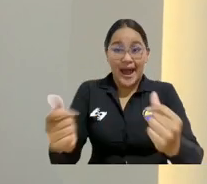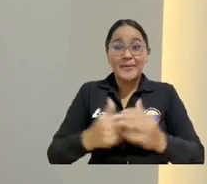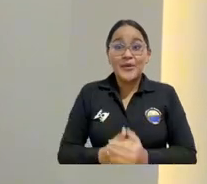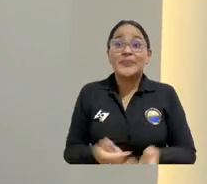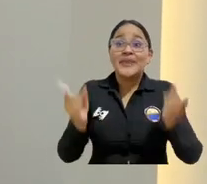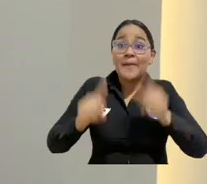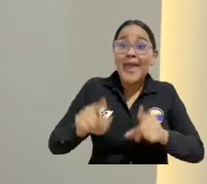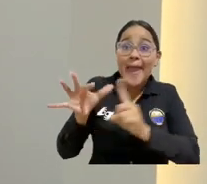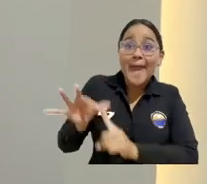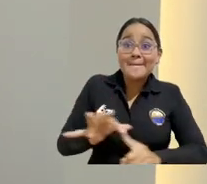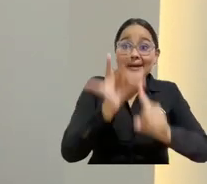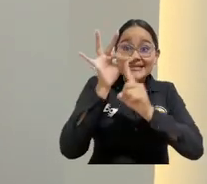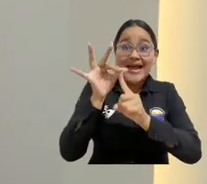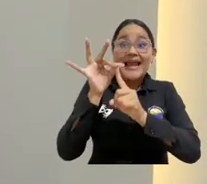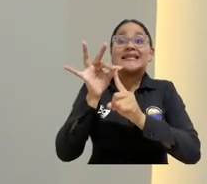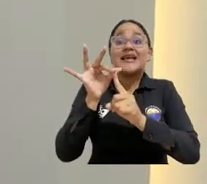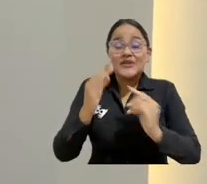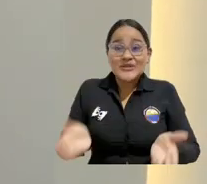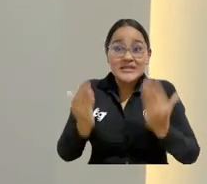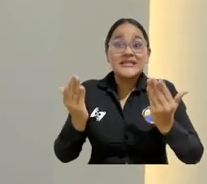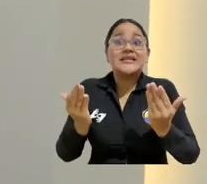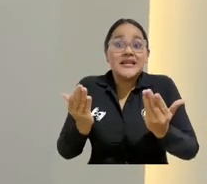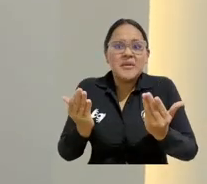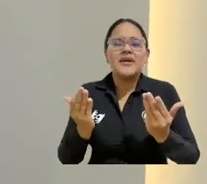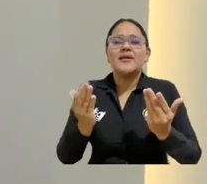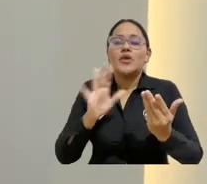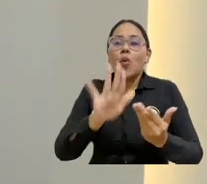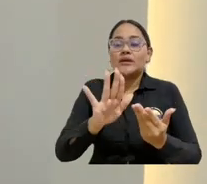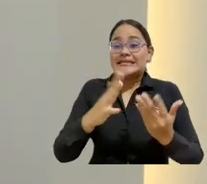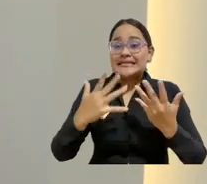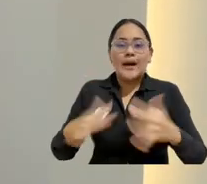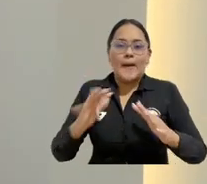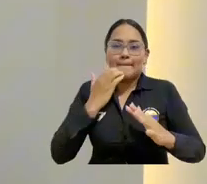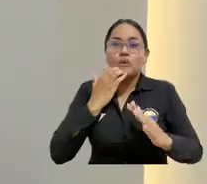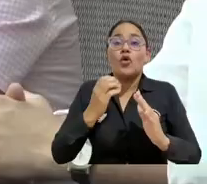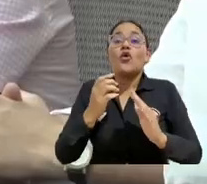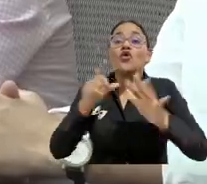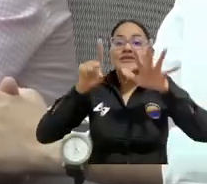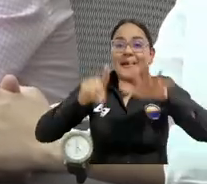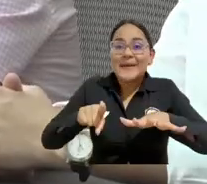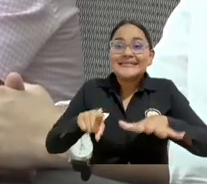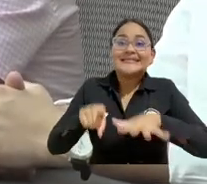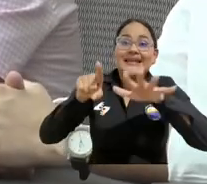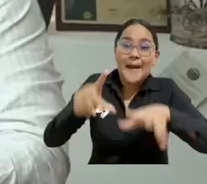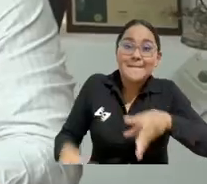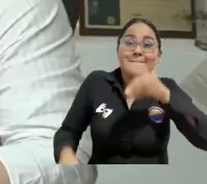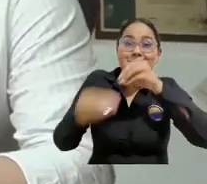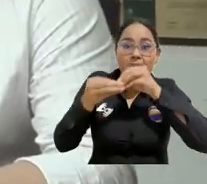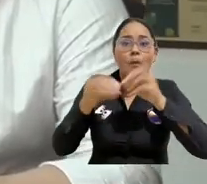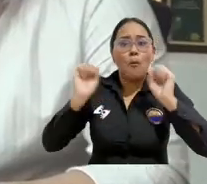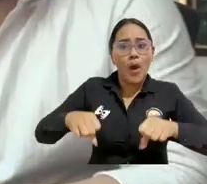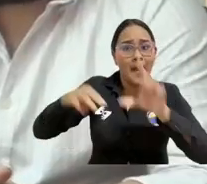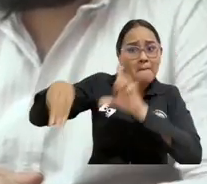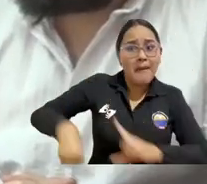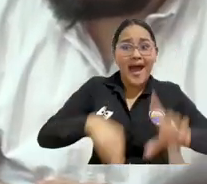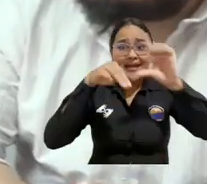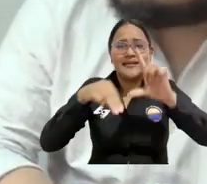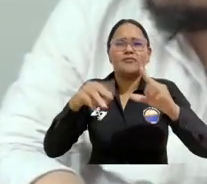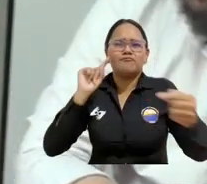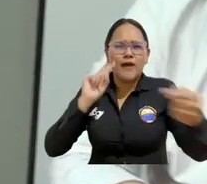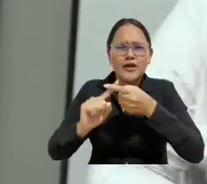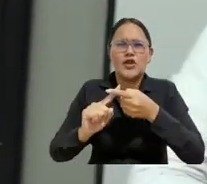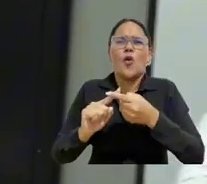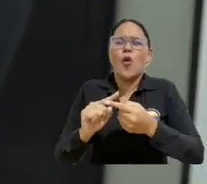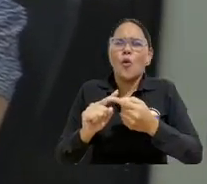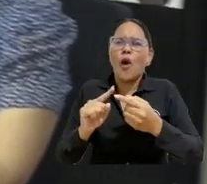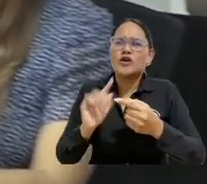especialización ya al cursarla pueden con un semestre adicional optar a a la maestría en gestión financiera y y del control fiscal eh